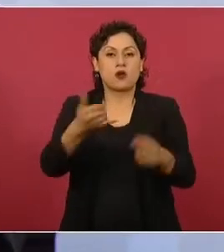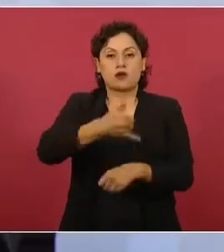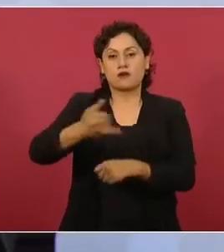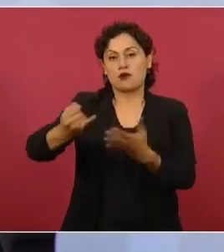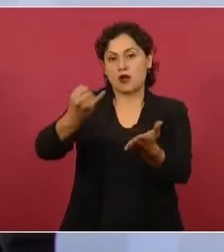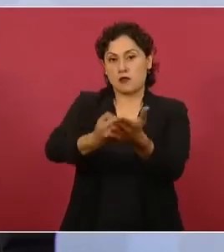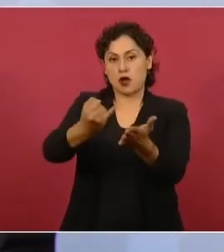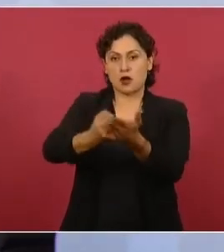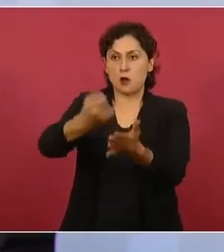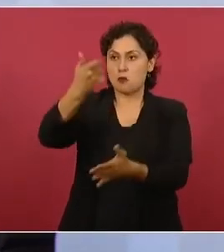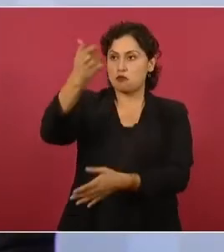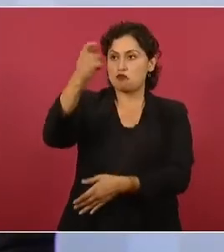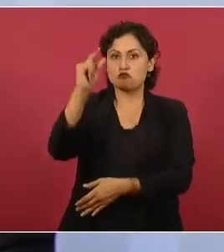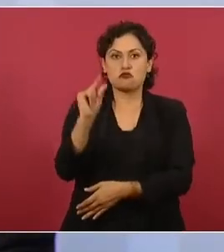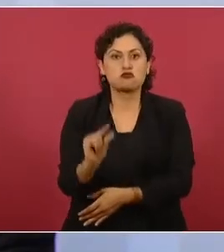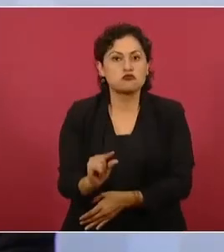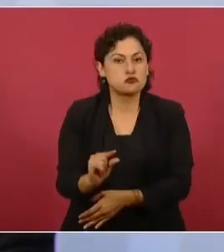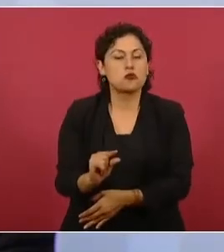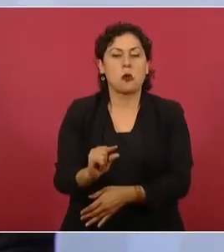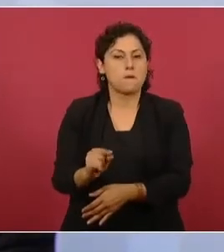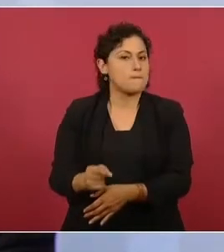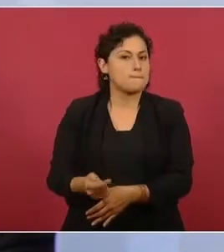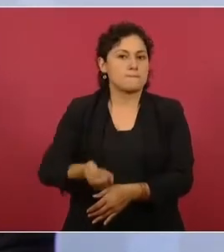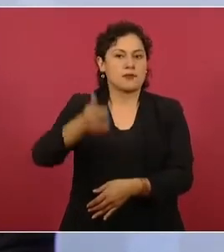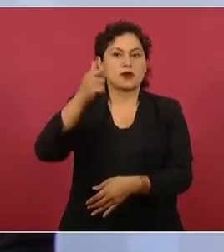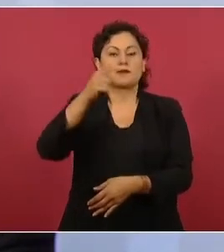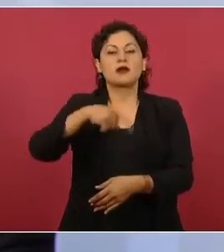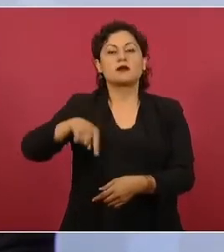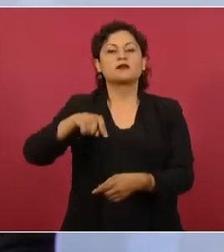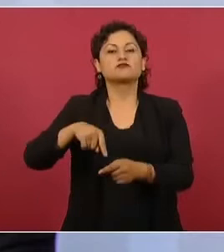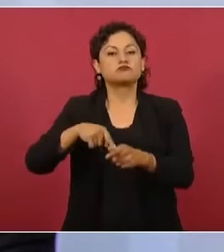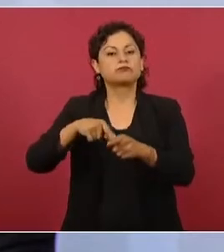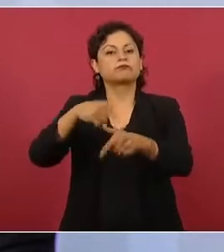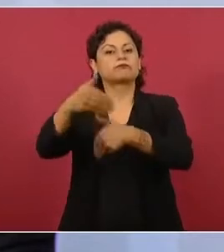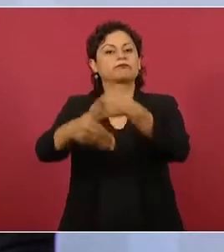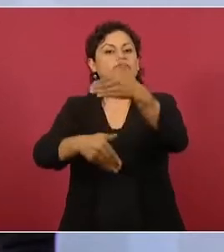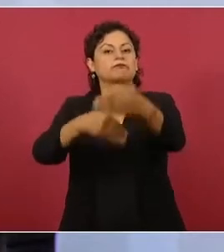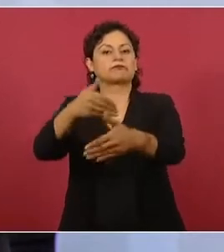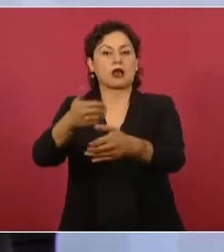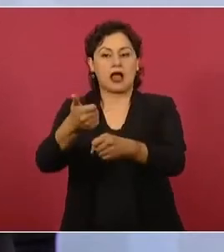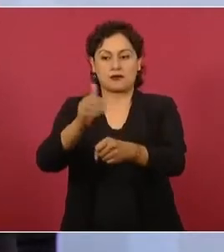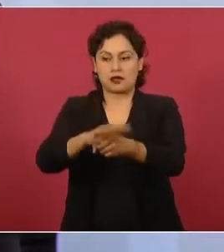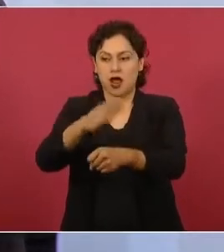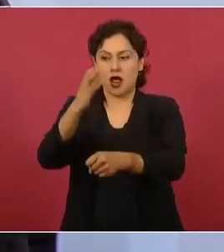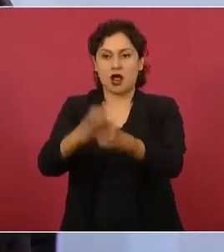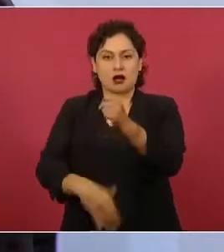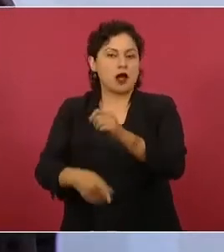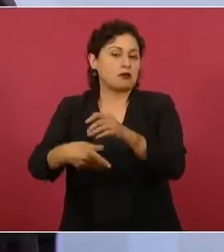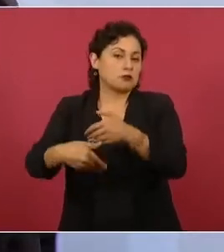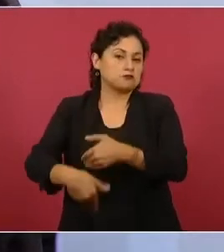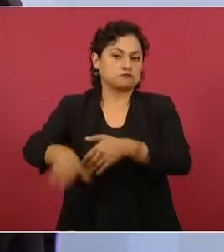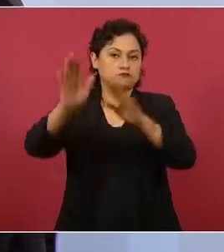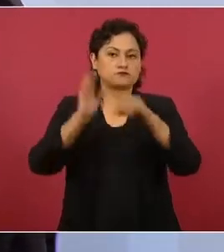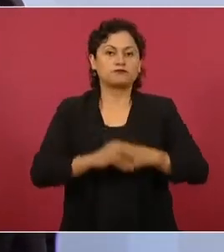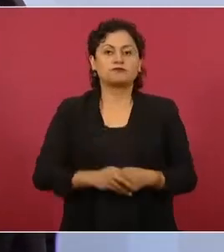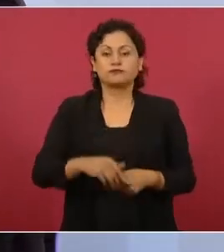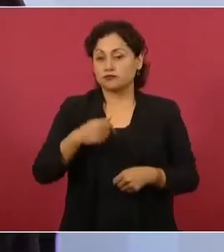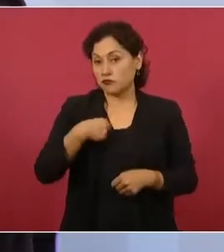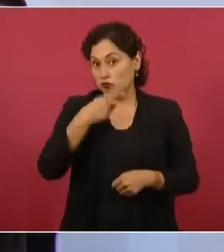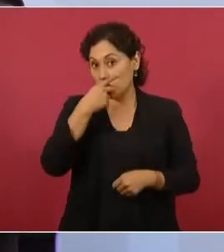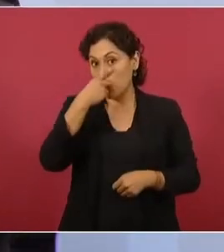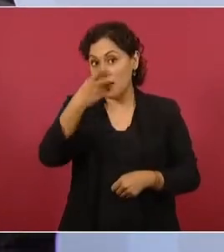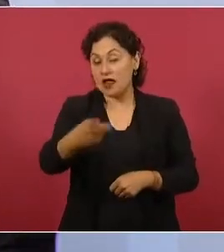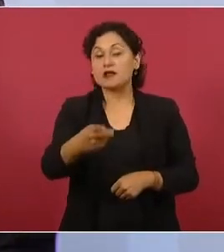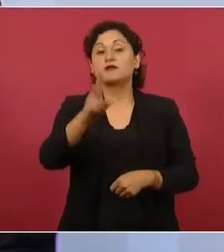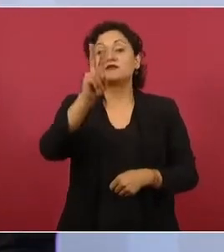las mantendremos así hasta el término de la administración. Les aseguro, estimadas y estimados asambleístas, que gracias